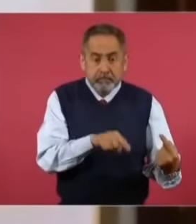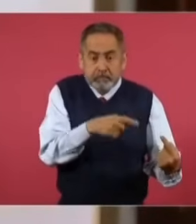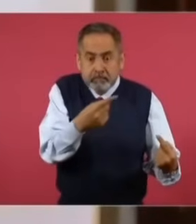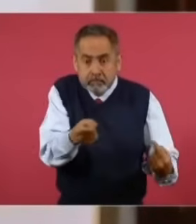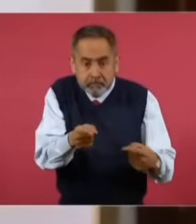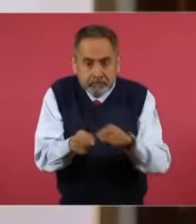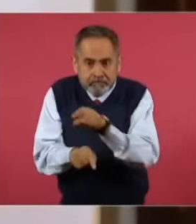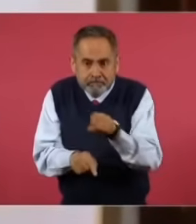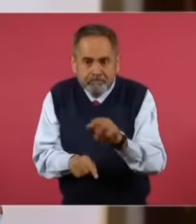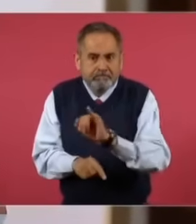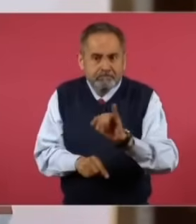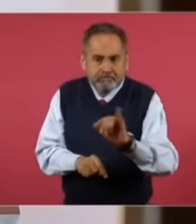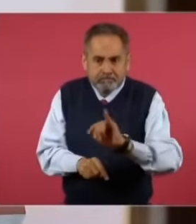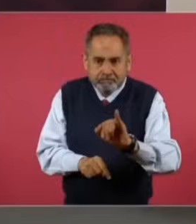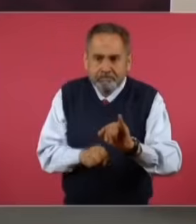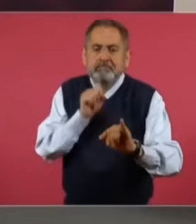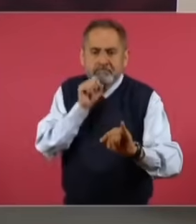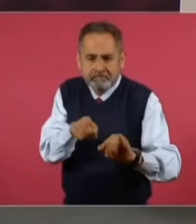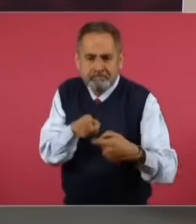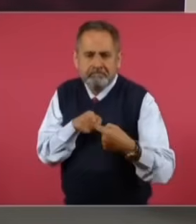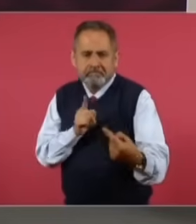izquierda,